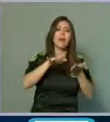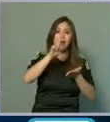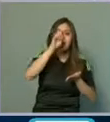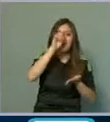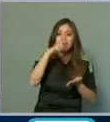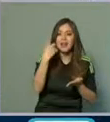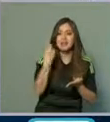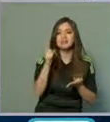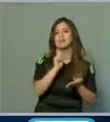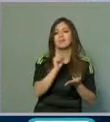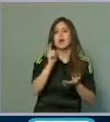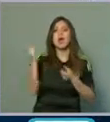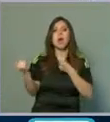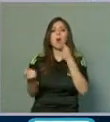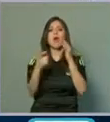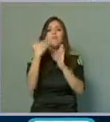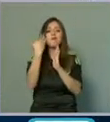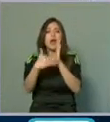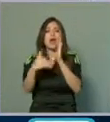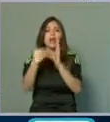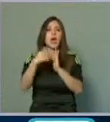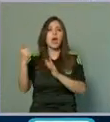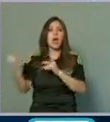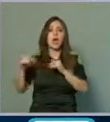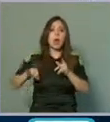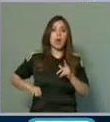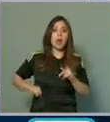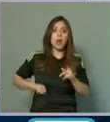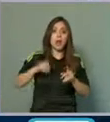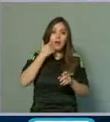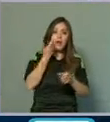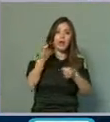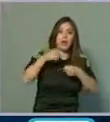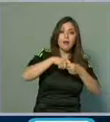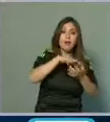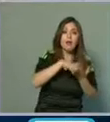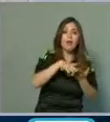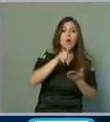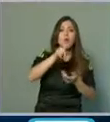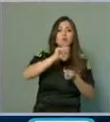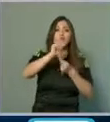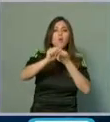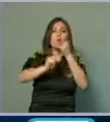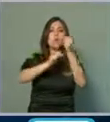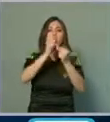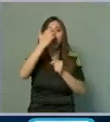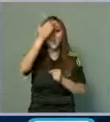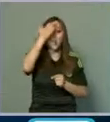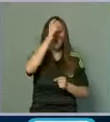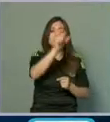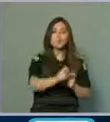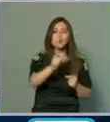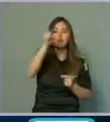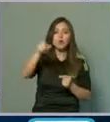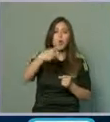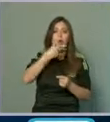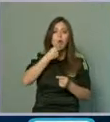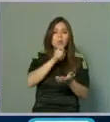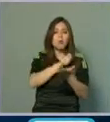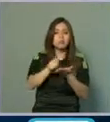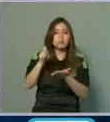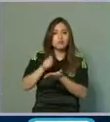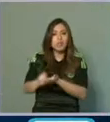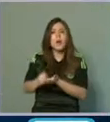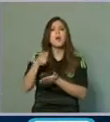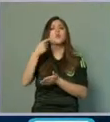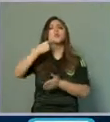mejor no te engancha tanto porque tienes que entender a los sentimientos de cada uno de los personajes. Entonces, ¿con cuál sería bueno iniciar la lectura de